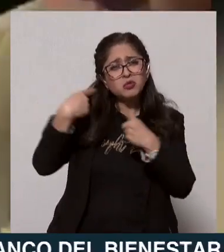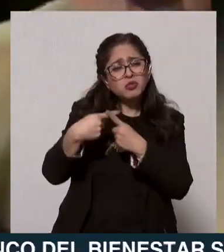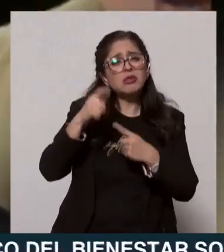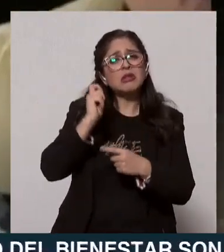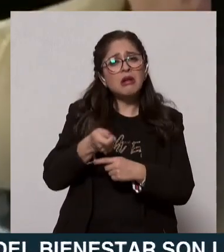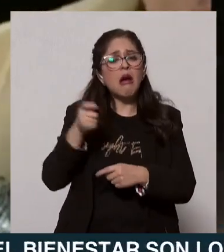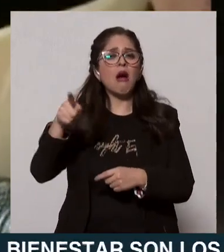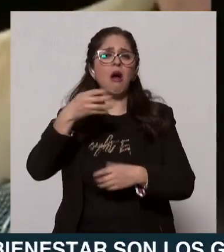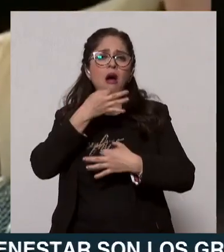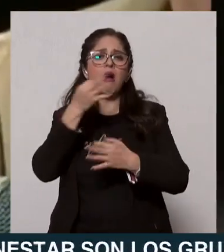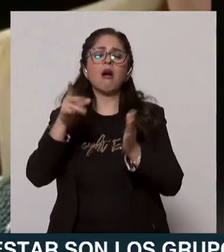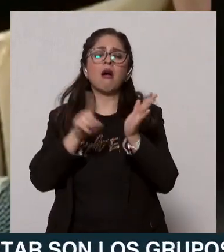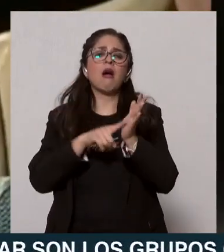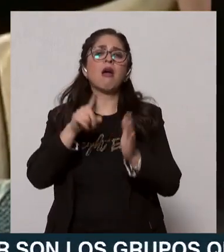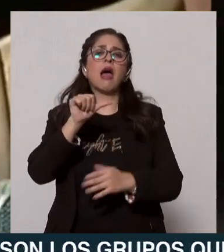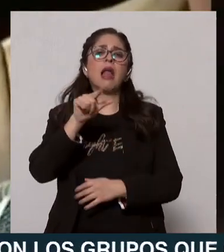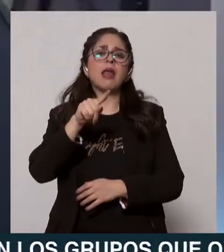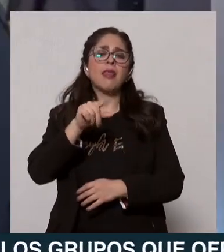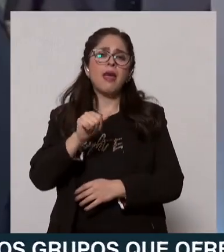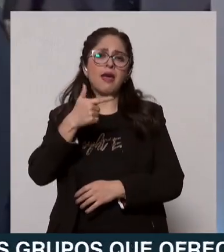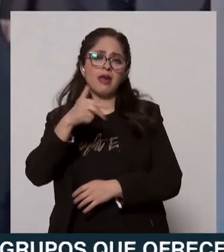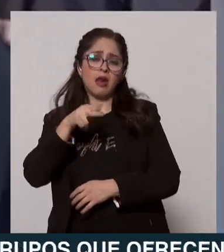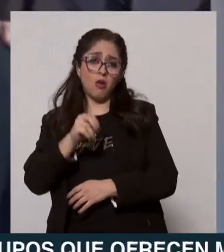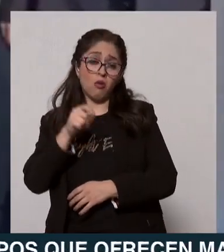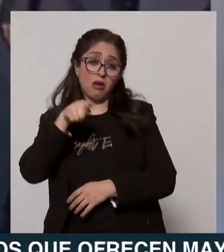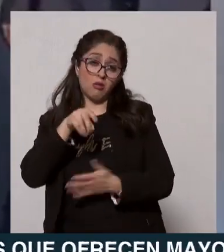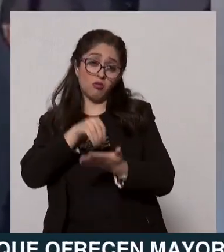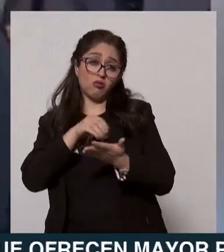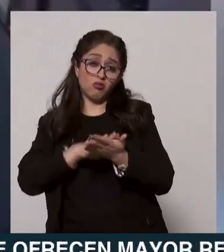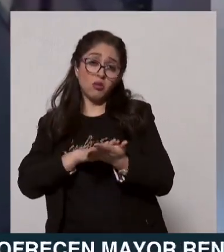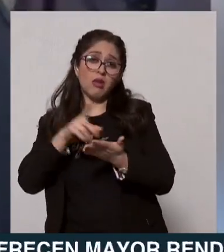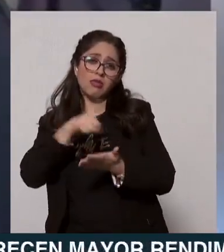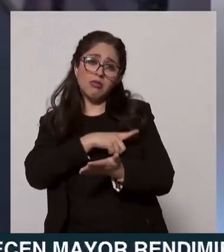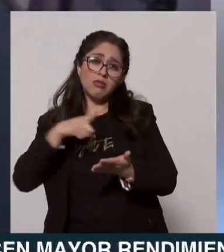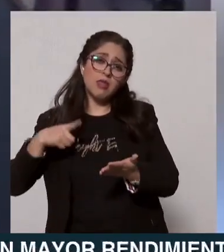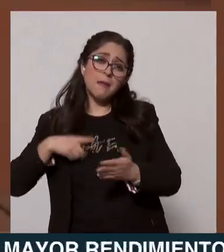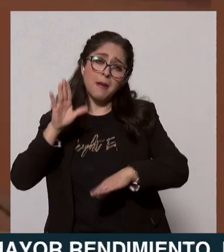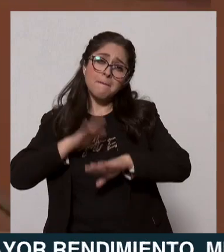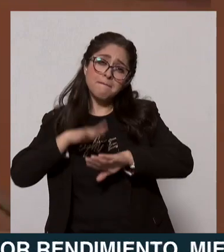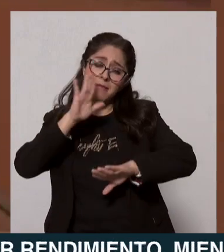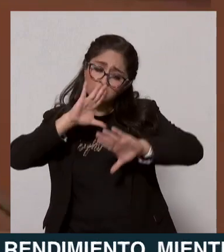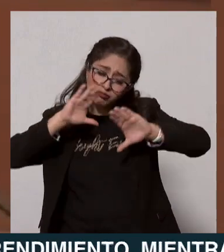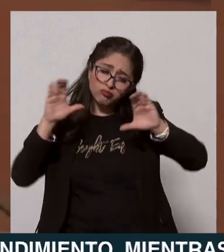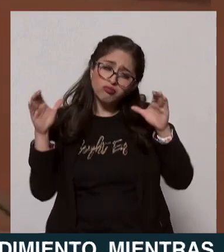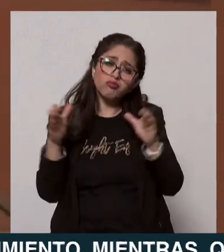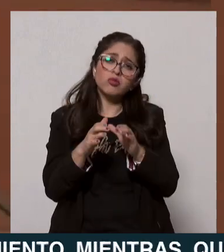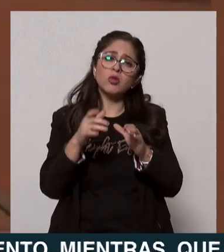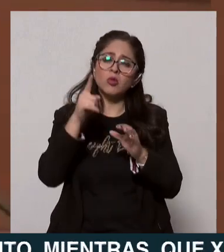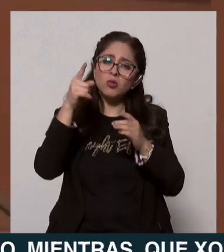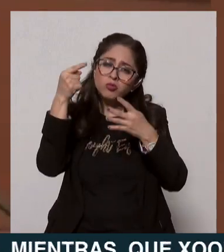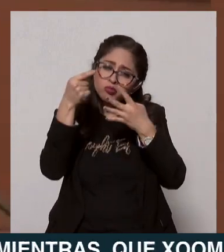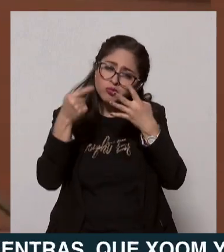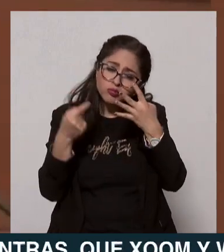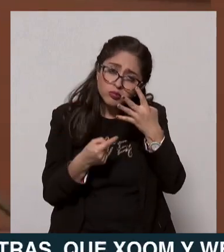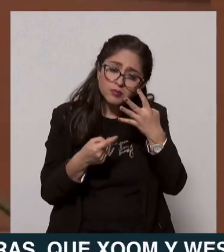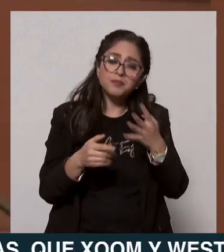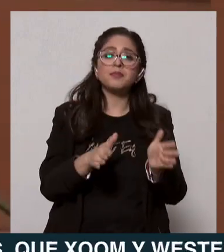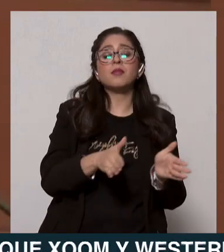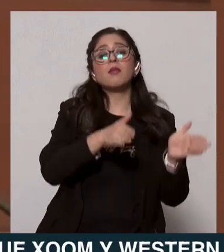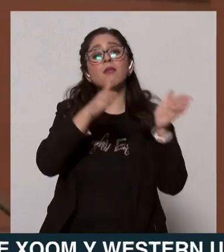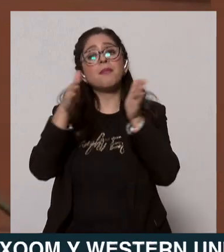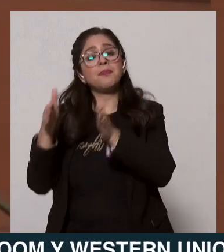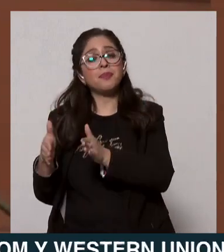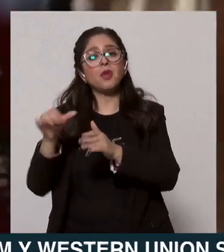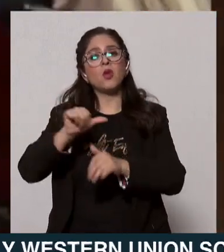día, pues que estas medidas cautelares se puedan aplicar de manera mucho más certera, de manera mucho más puntual. Y el otro tema tiene que